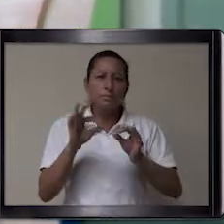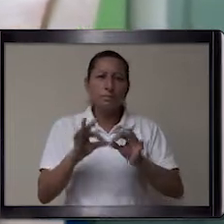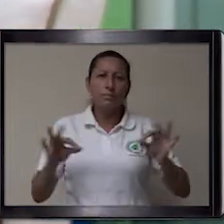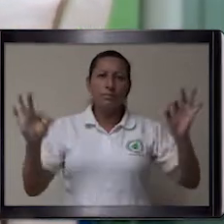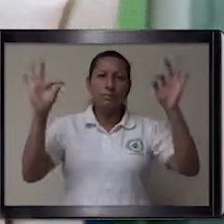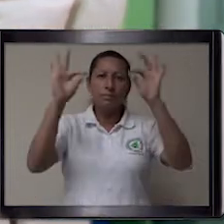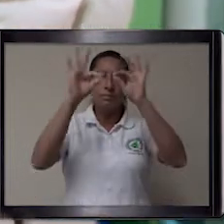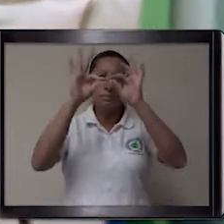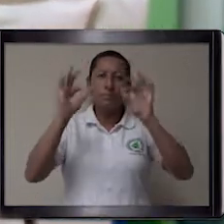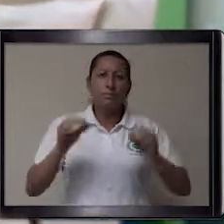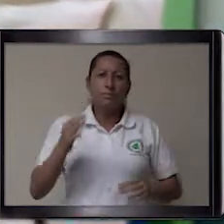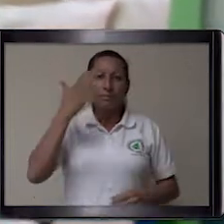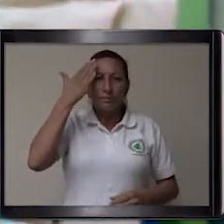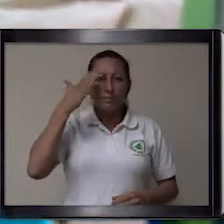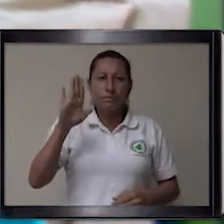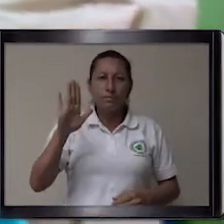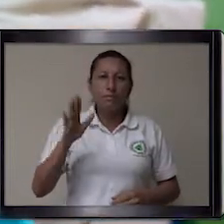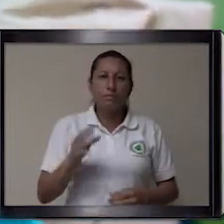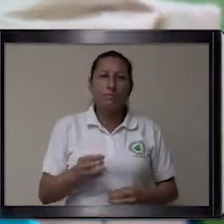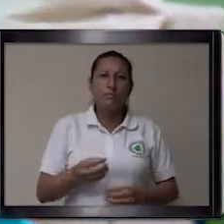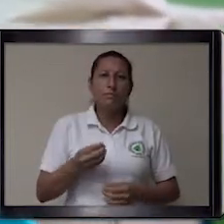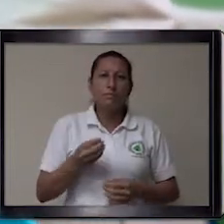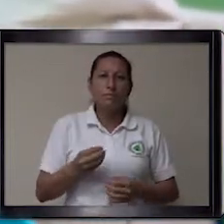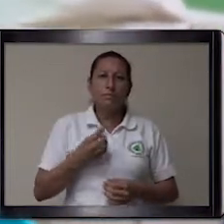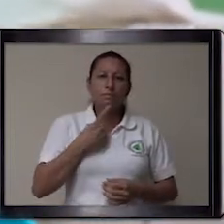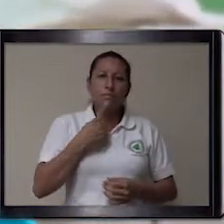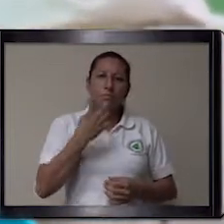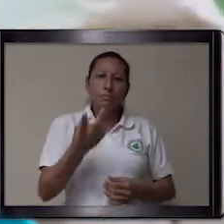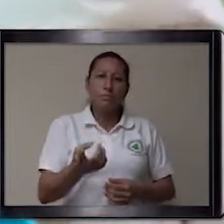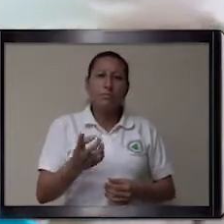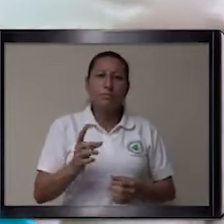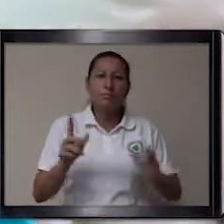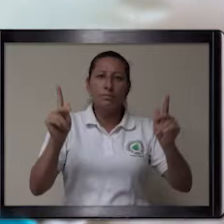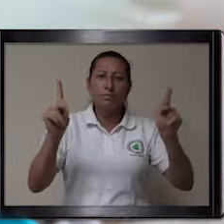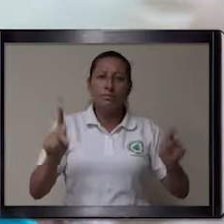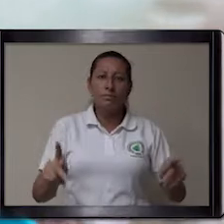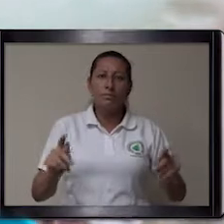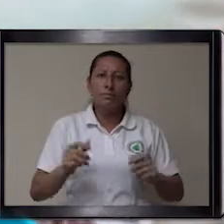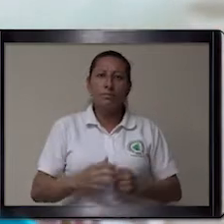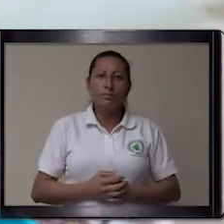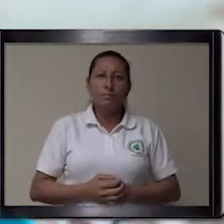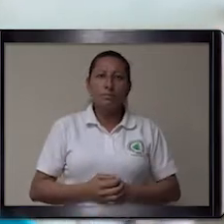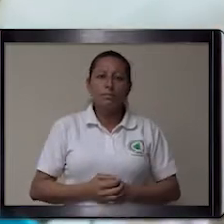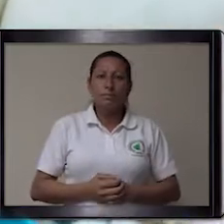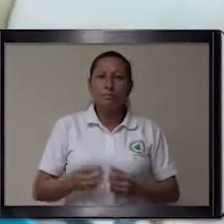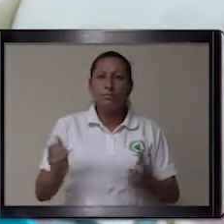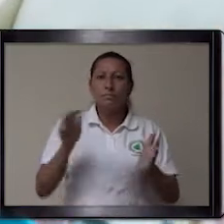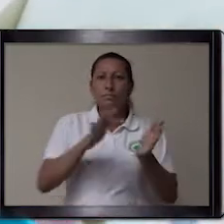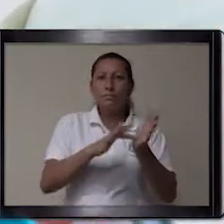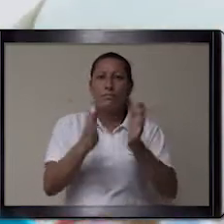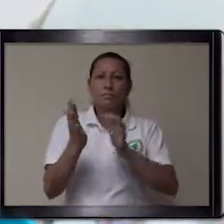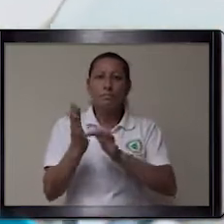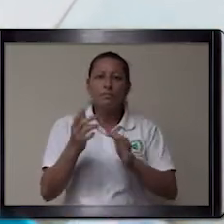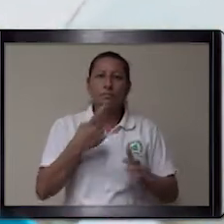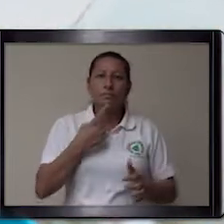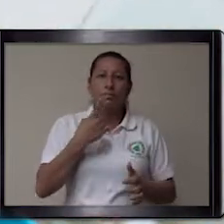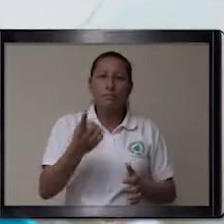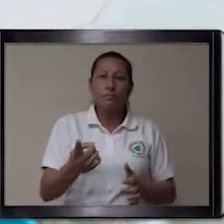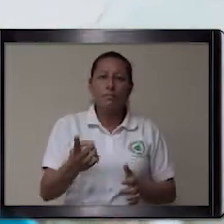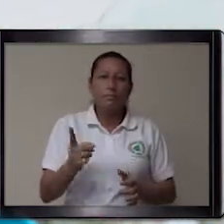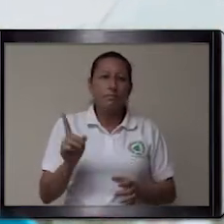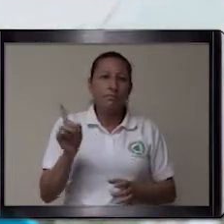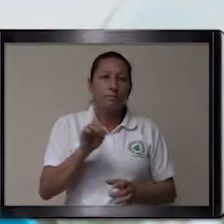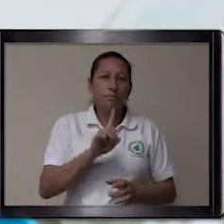Siempre es importante saber orientar. Decía nuestro Señor Jesucristo,